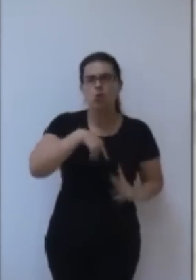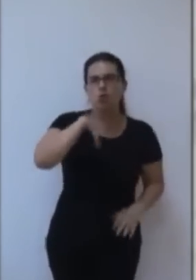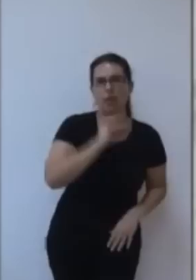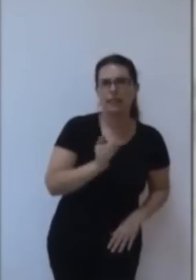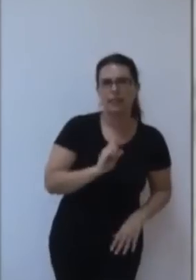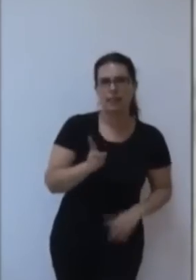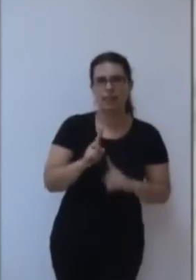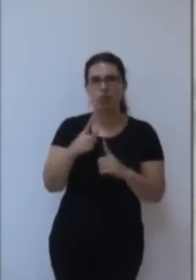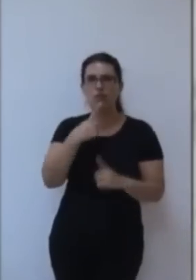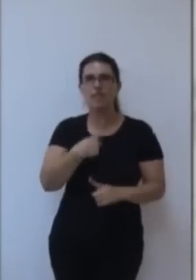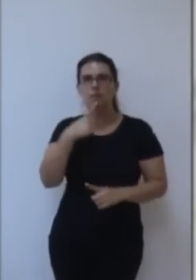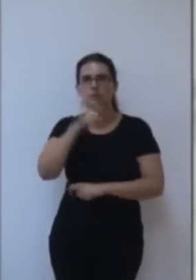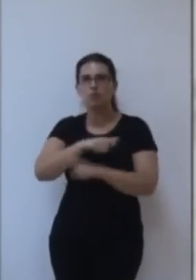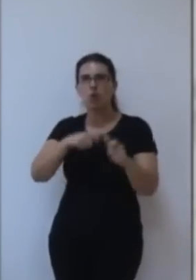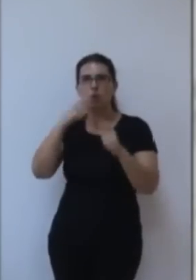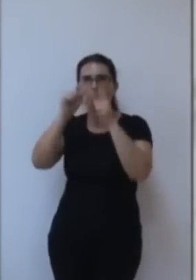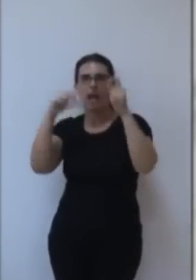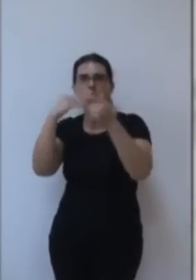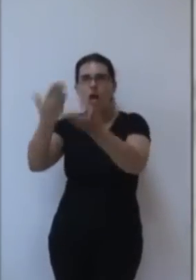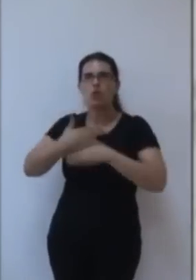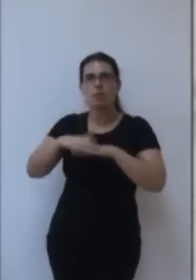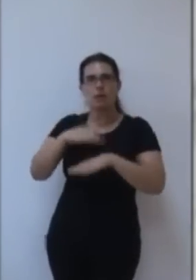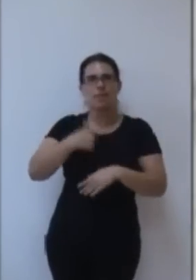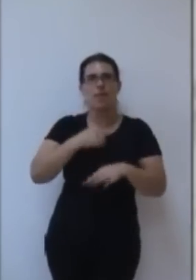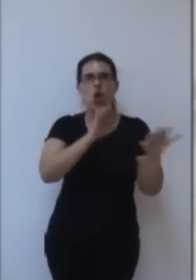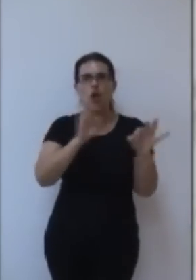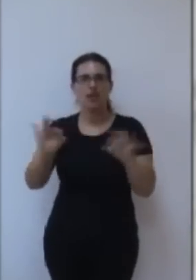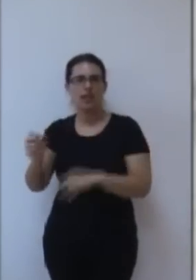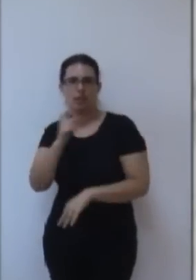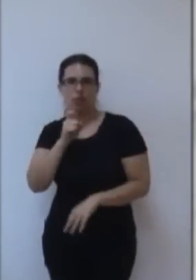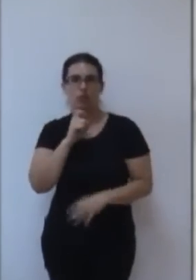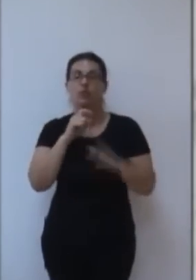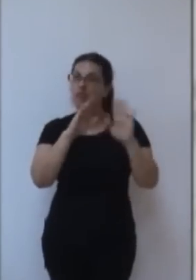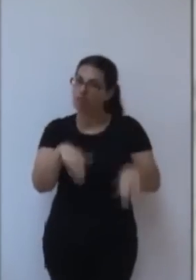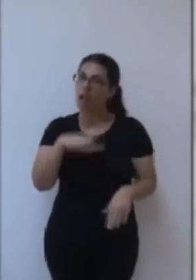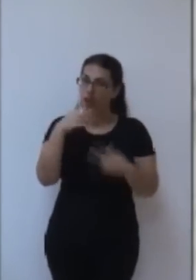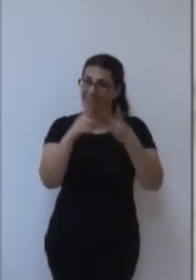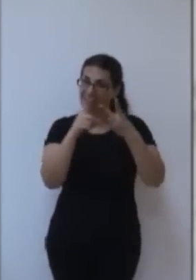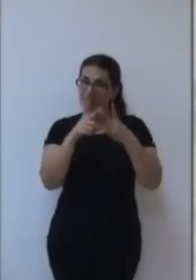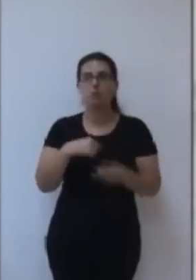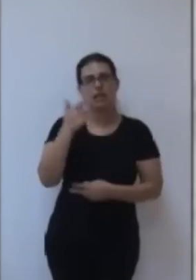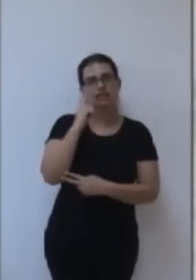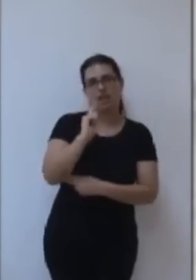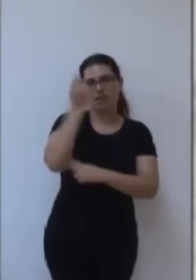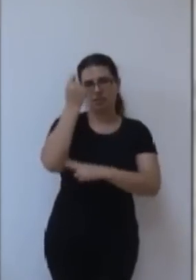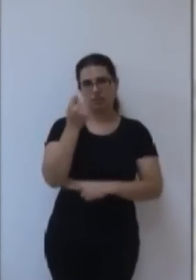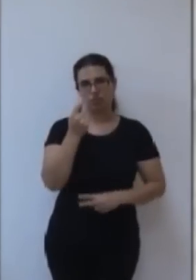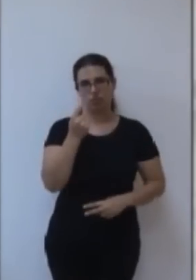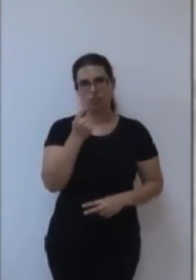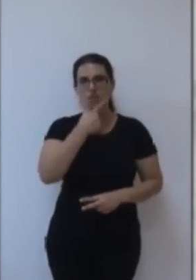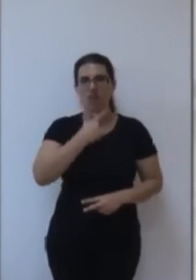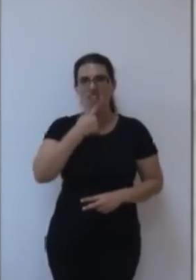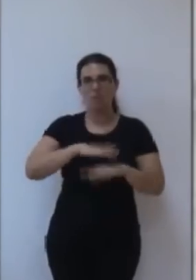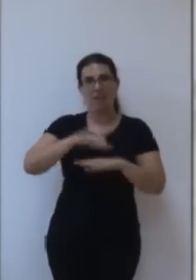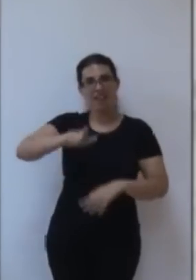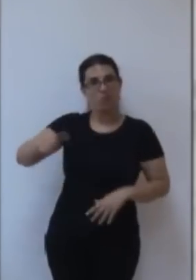que me diga en qué orden hago esta cosa. Entonces lo que hacemos nosotros, y la herramienta está teniendo más éxito porque es fácil de usar para